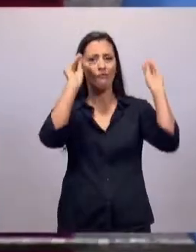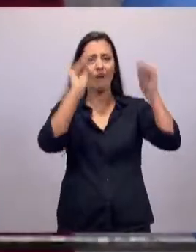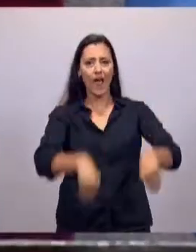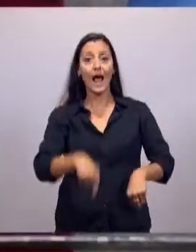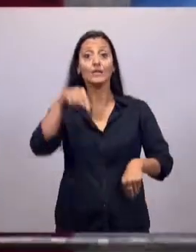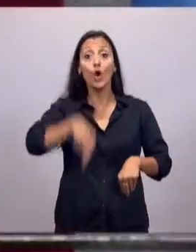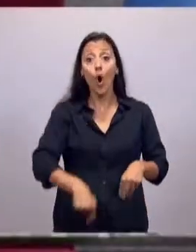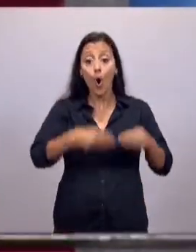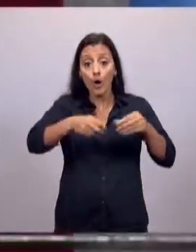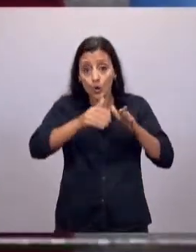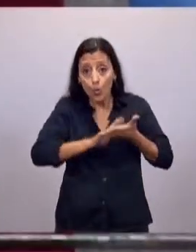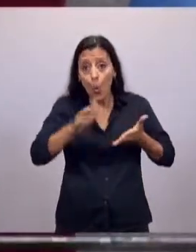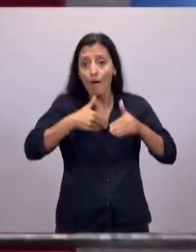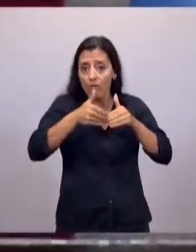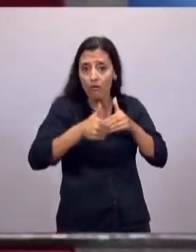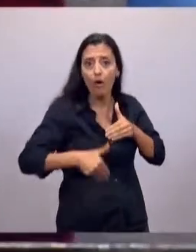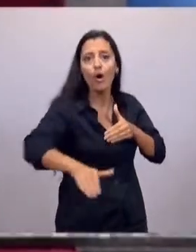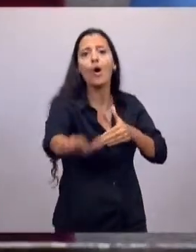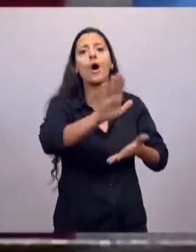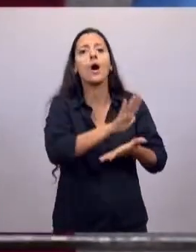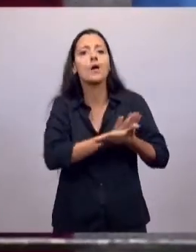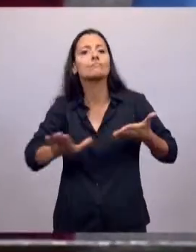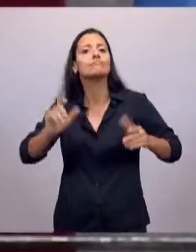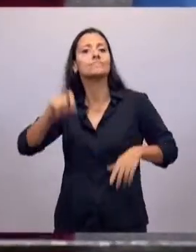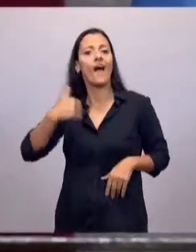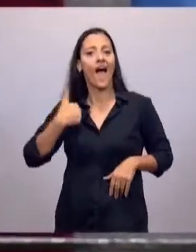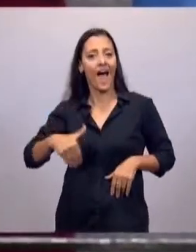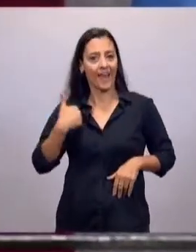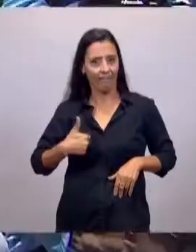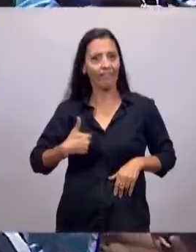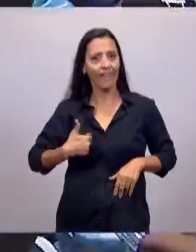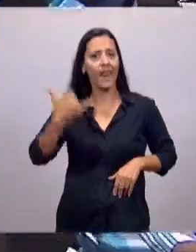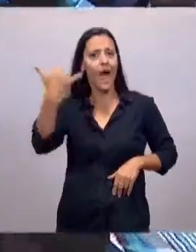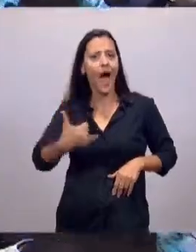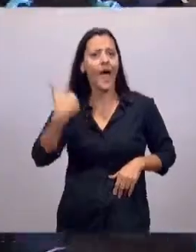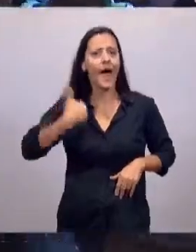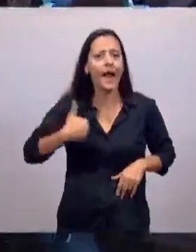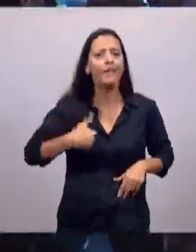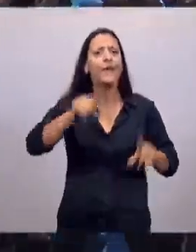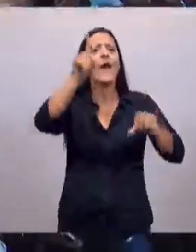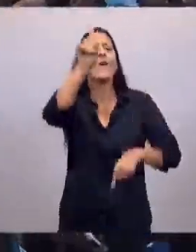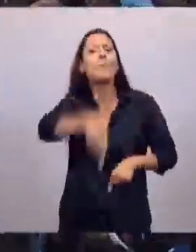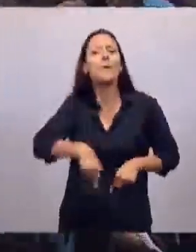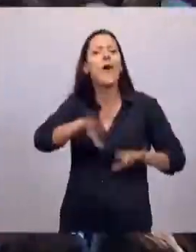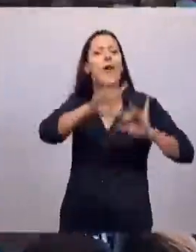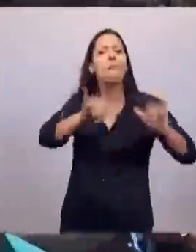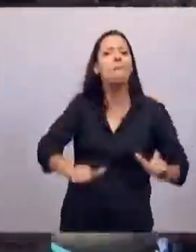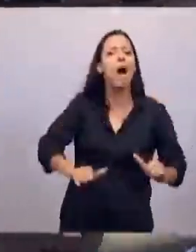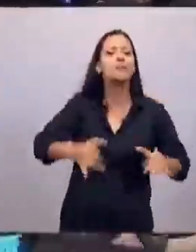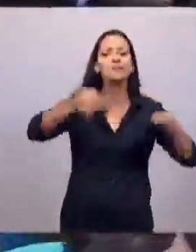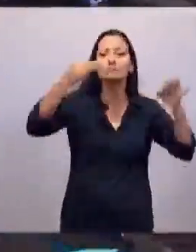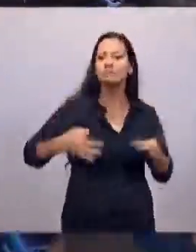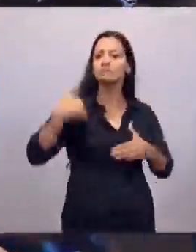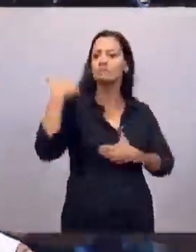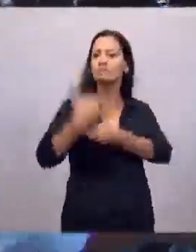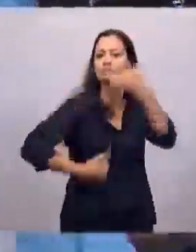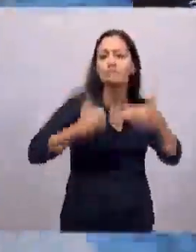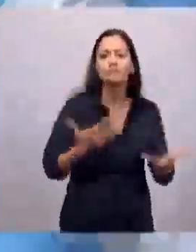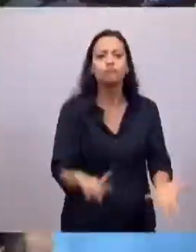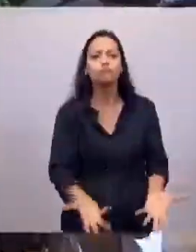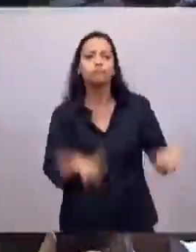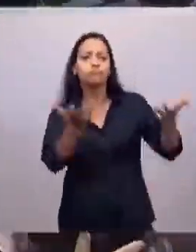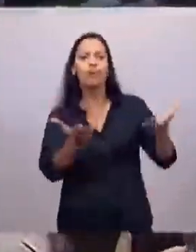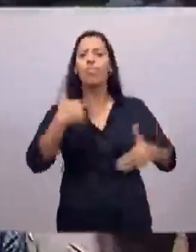Hoy comienza una nueva era en Argentina, una era de paz y prosperidad, una era de